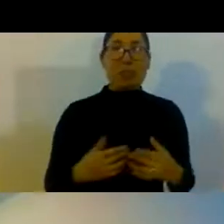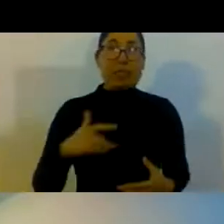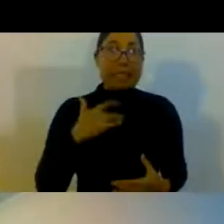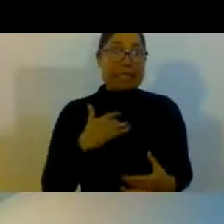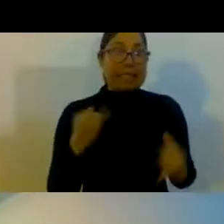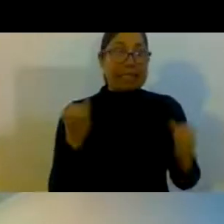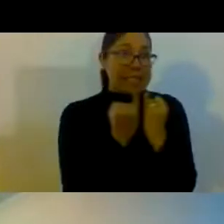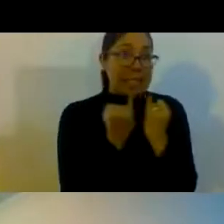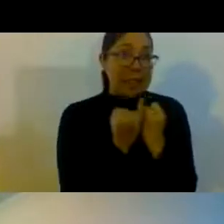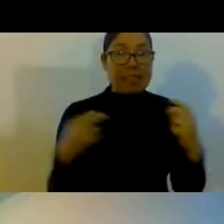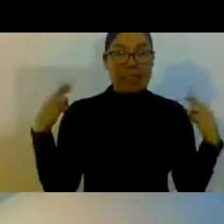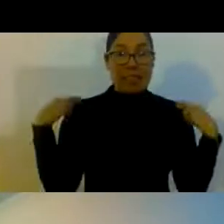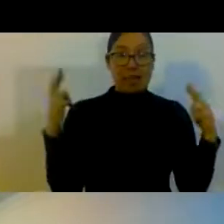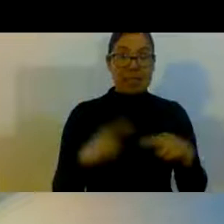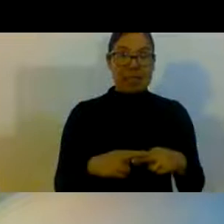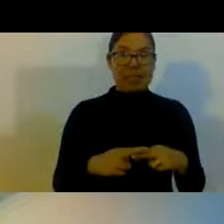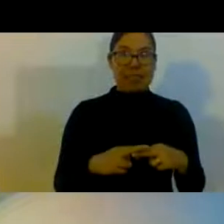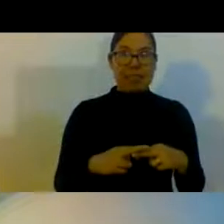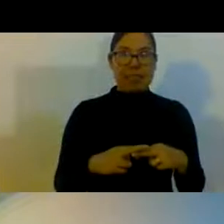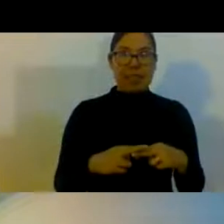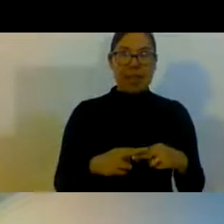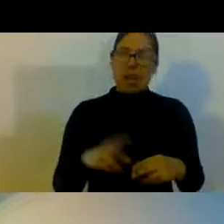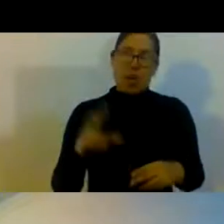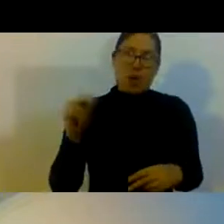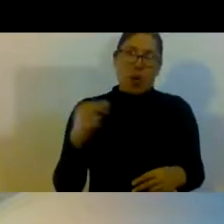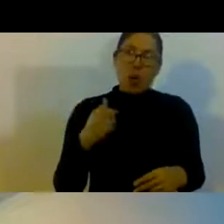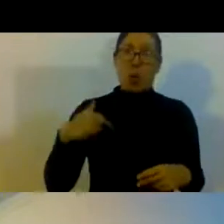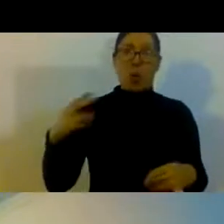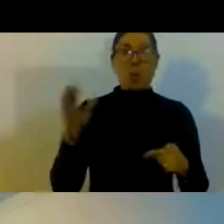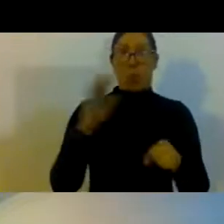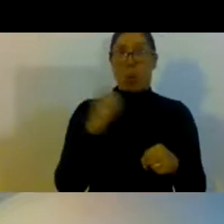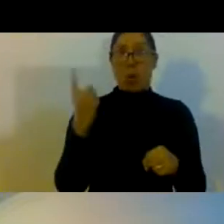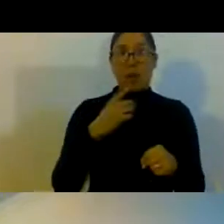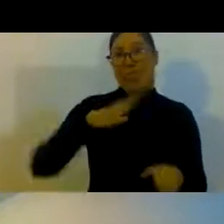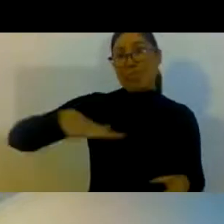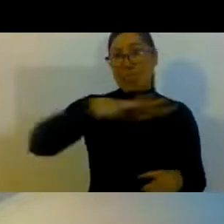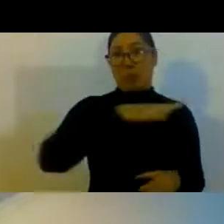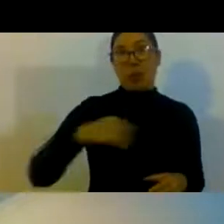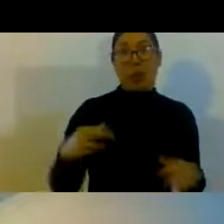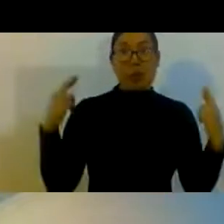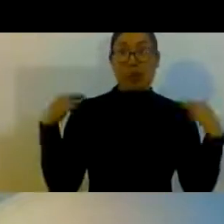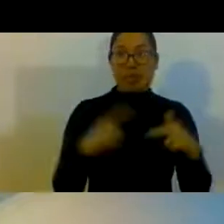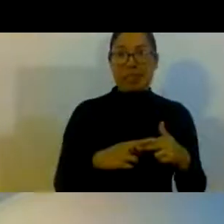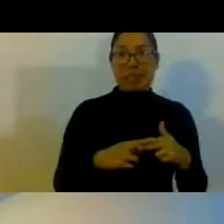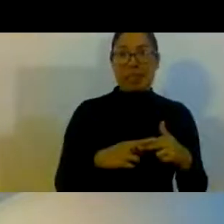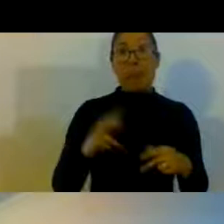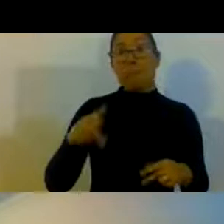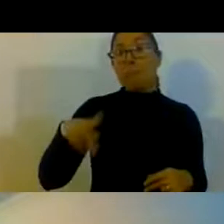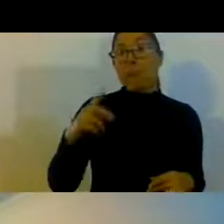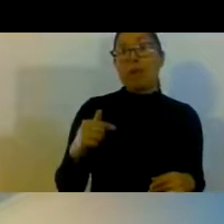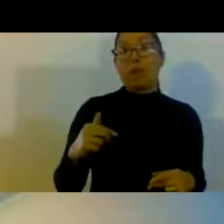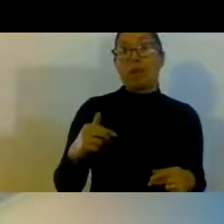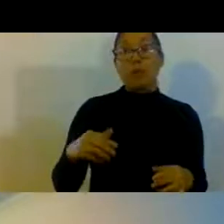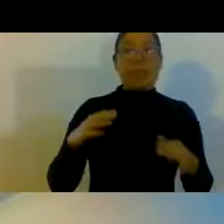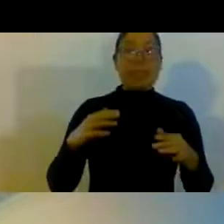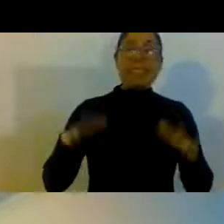maestras, sino como esa persona que le puede dar una herramienta. Fíjense, aquí fue un comentario solamente. Si algo no te gusta, tú vas a